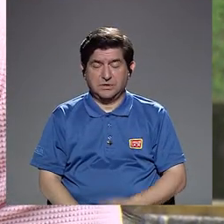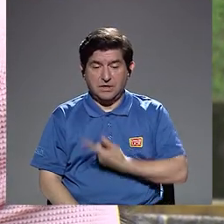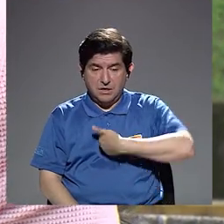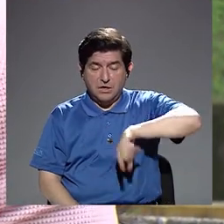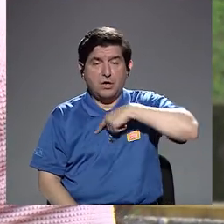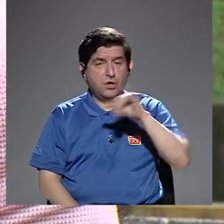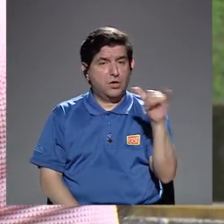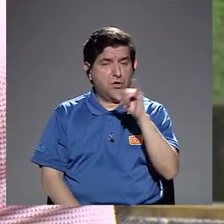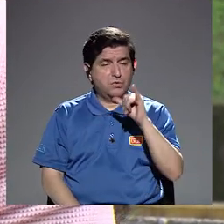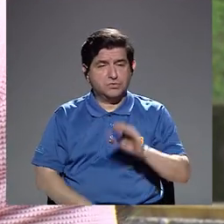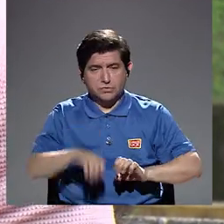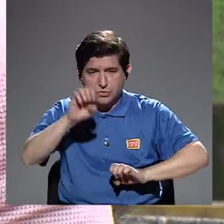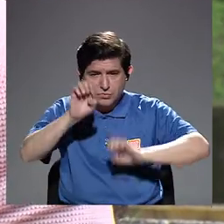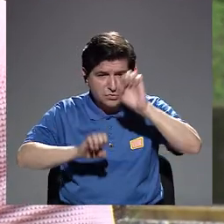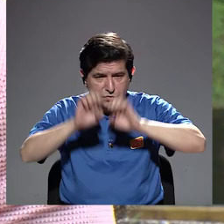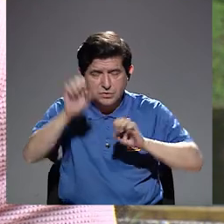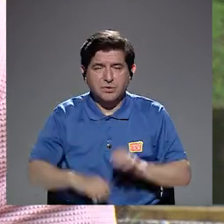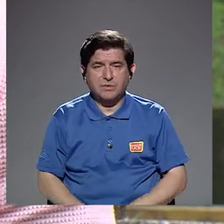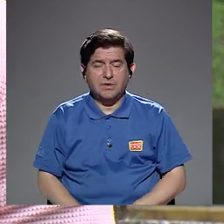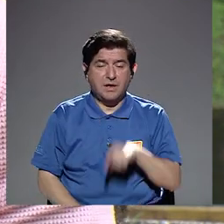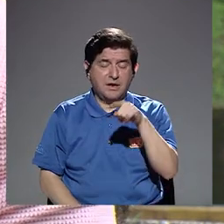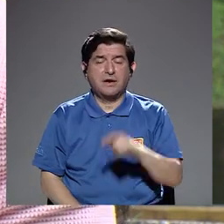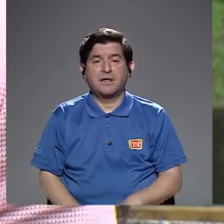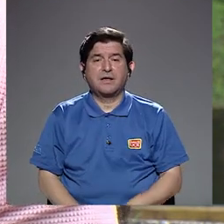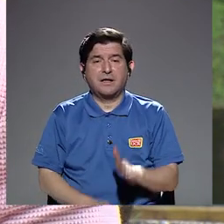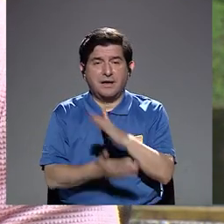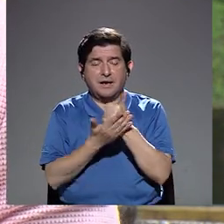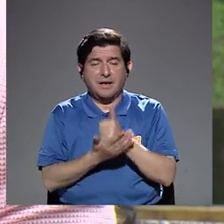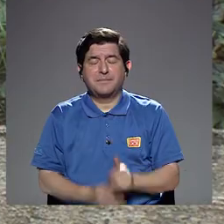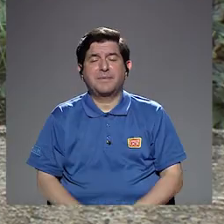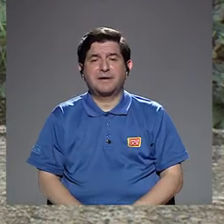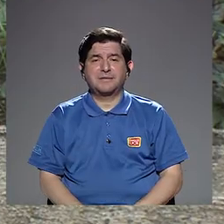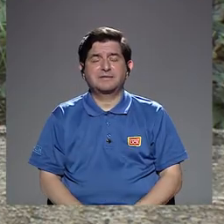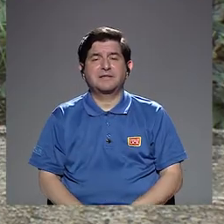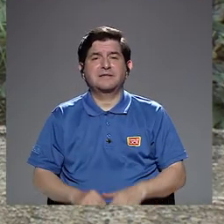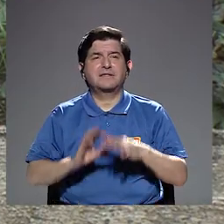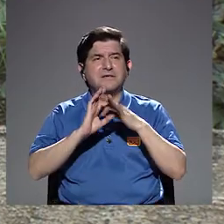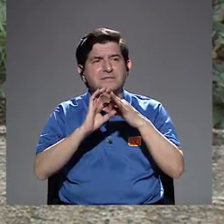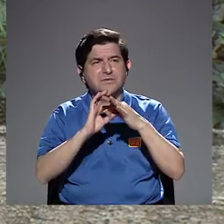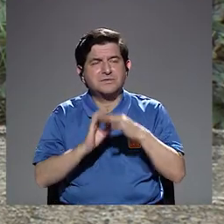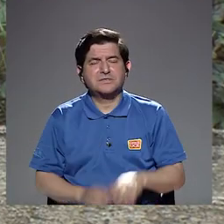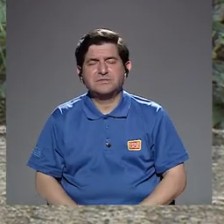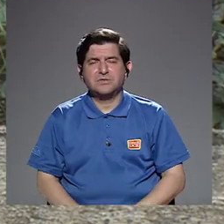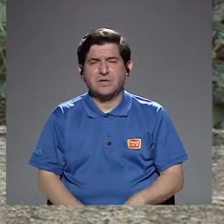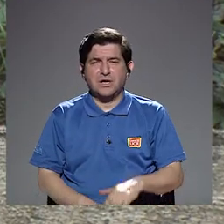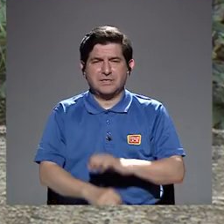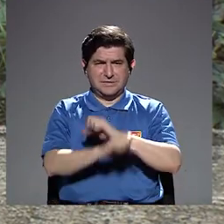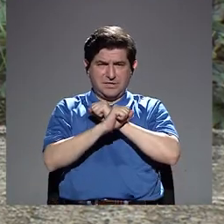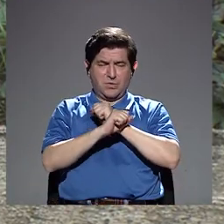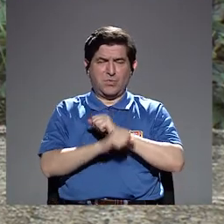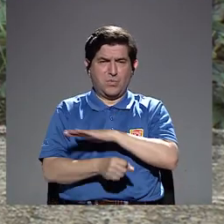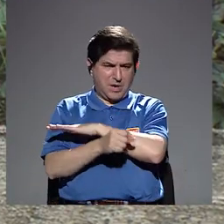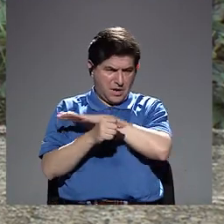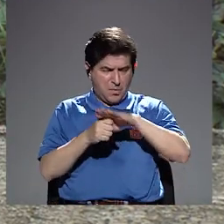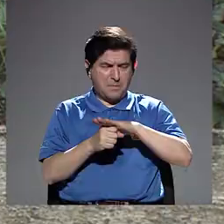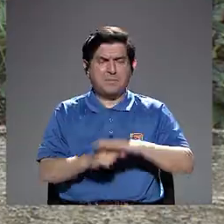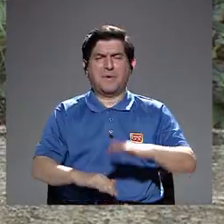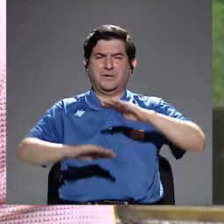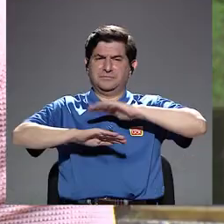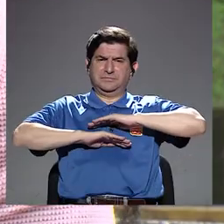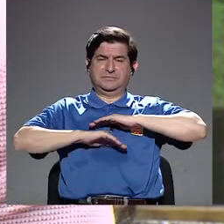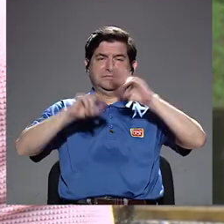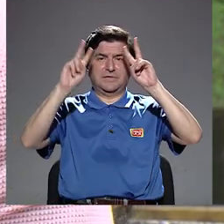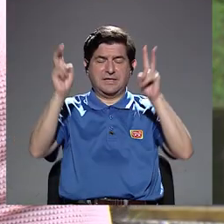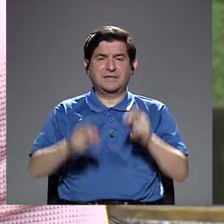que nosotros igual lo valoramos en el tema de una sexualidad segura, plena, satisfactoria, es el tema,